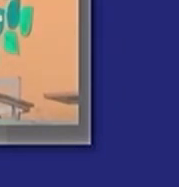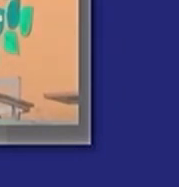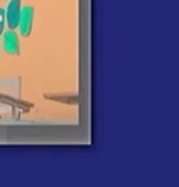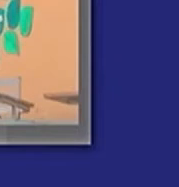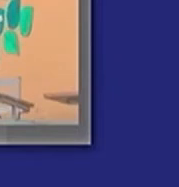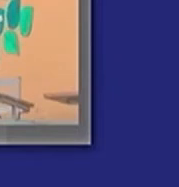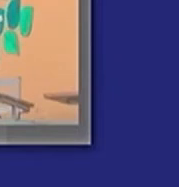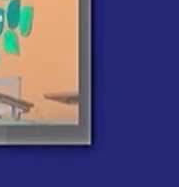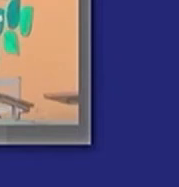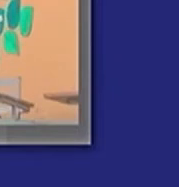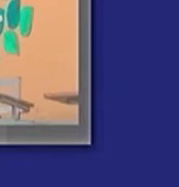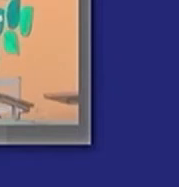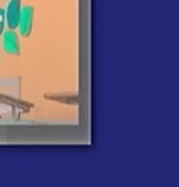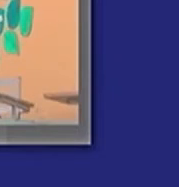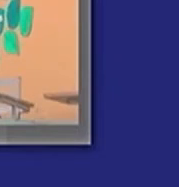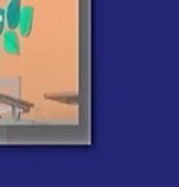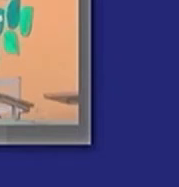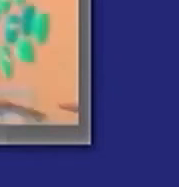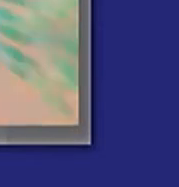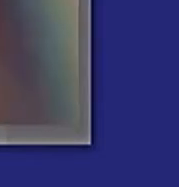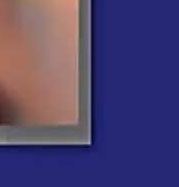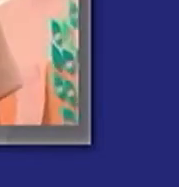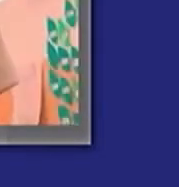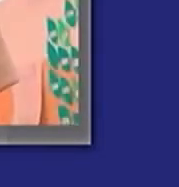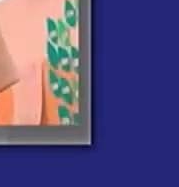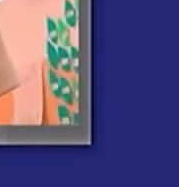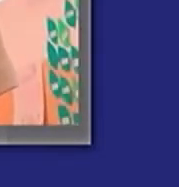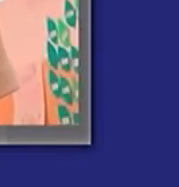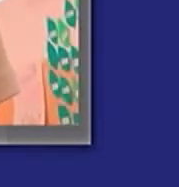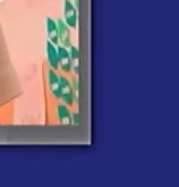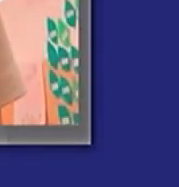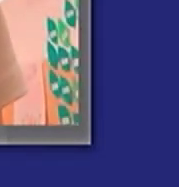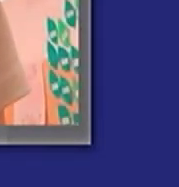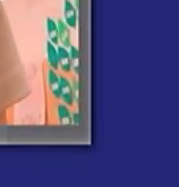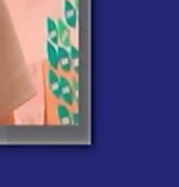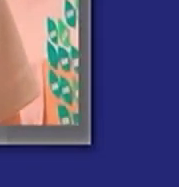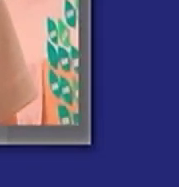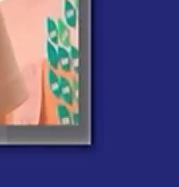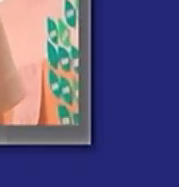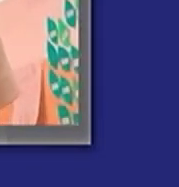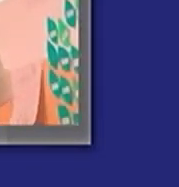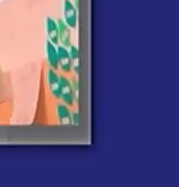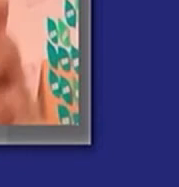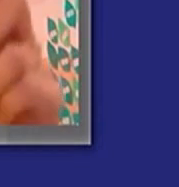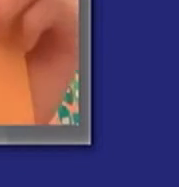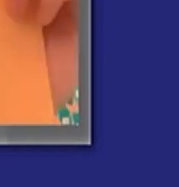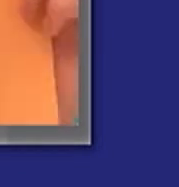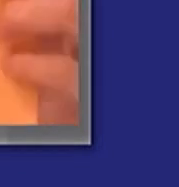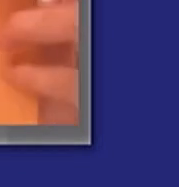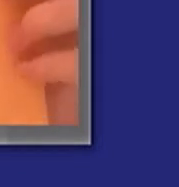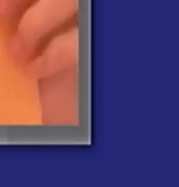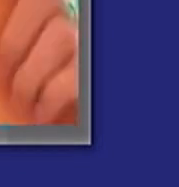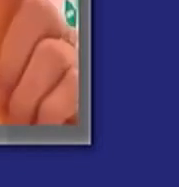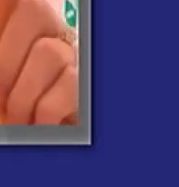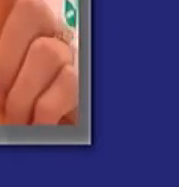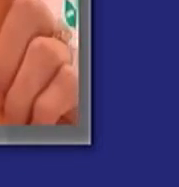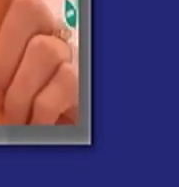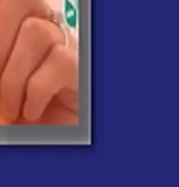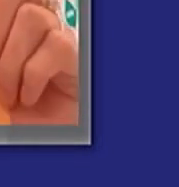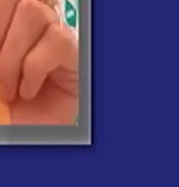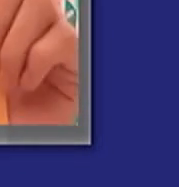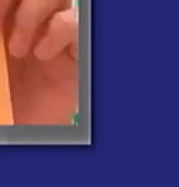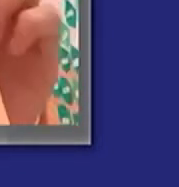dominó lleva al niño a desarrollar diversas formas de contar. Bueno, les comento que el juego consiste en una serie de fichas